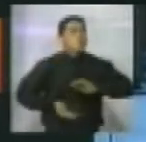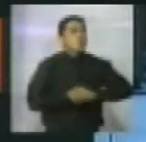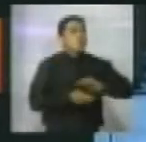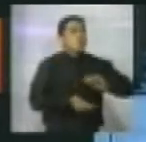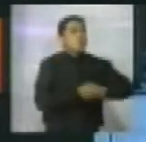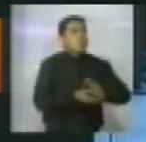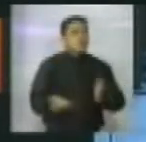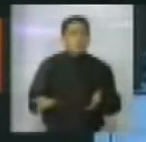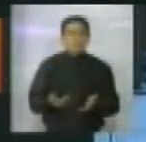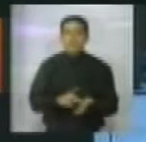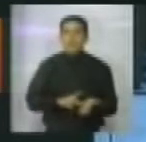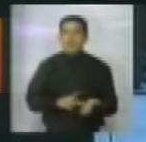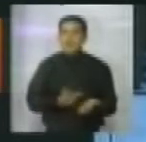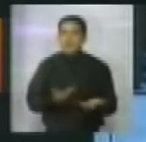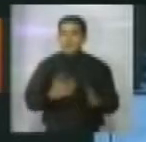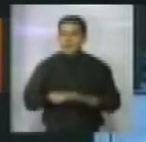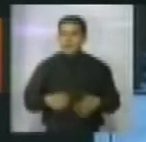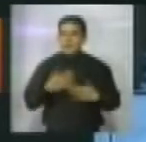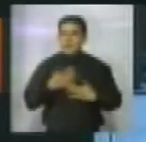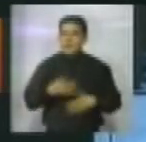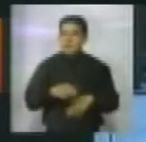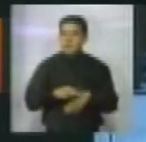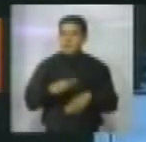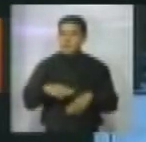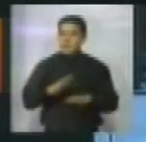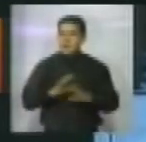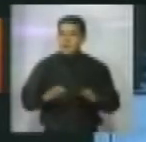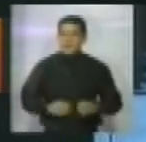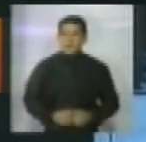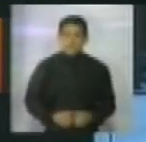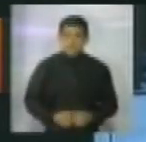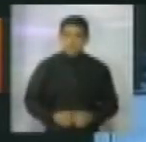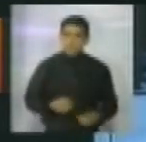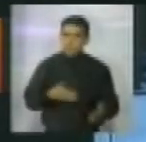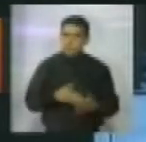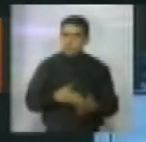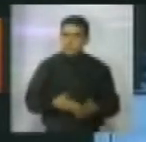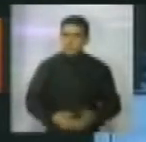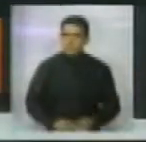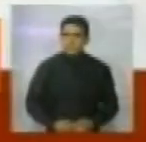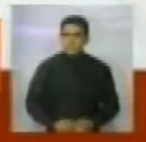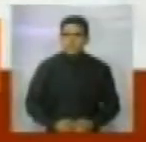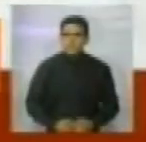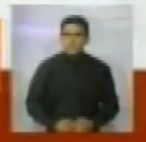Y precisamente esto es lo que se busca combatir con el proyecto.